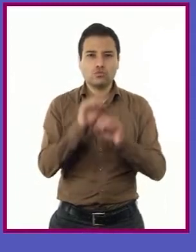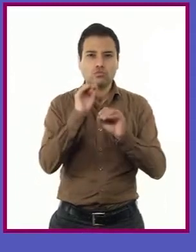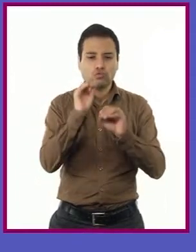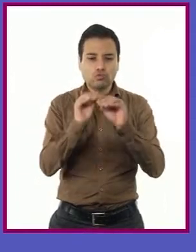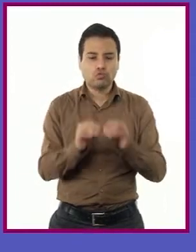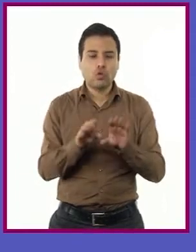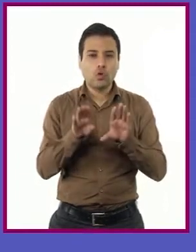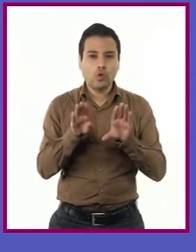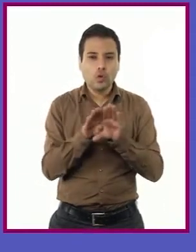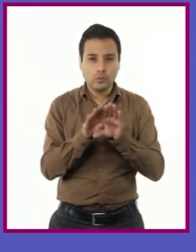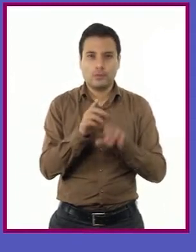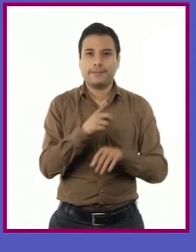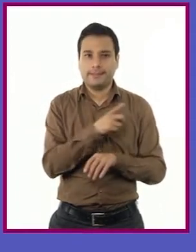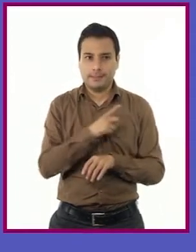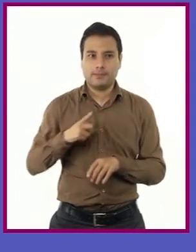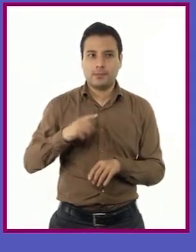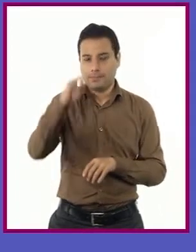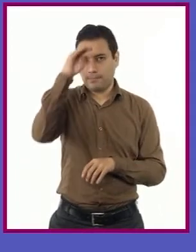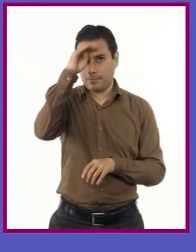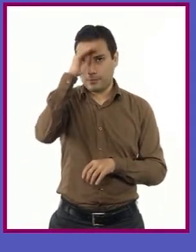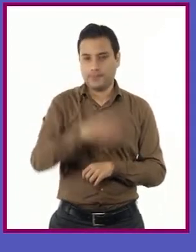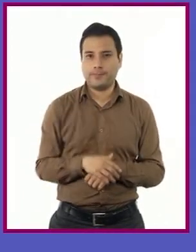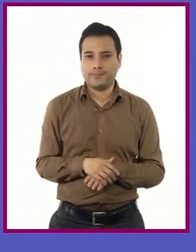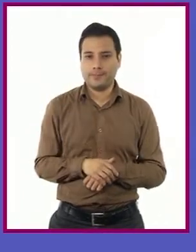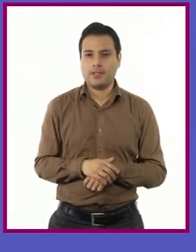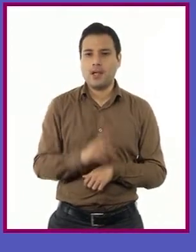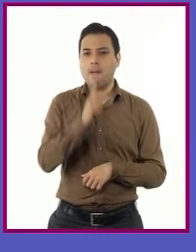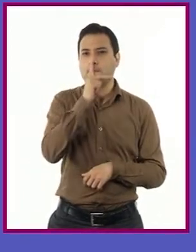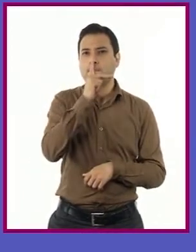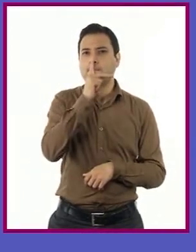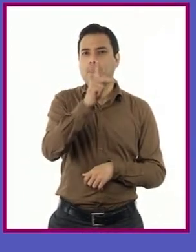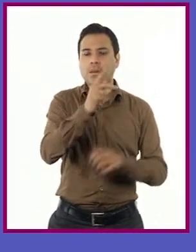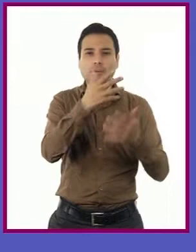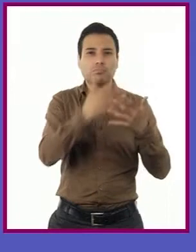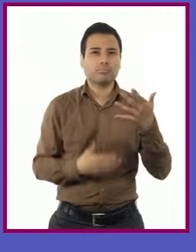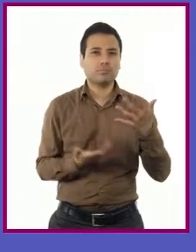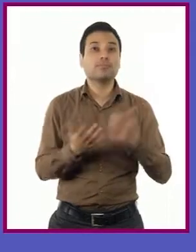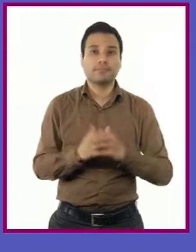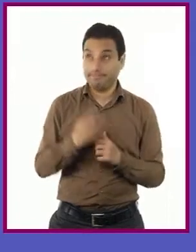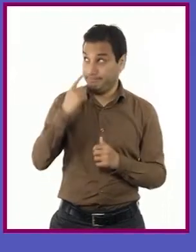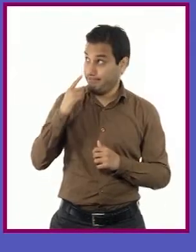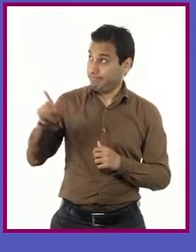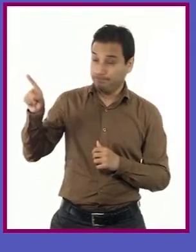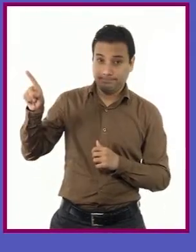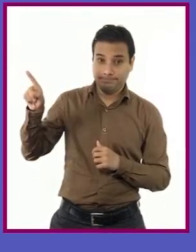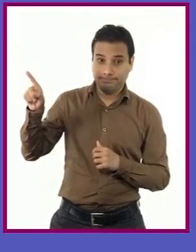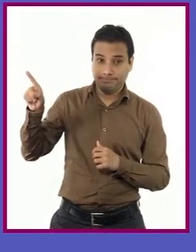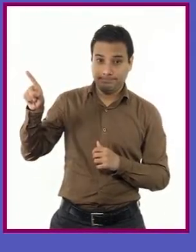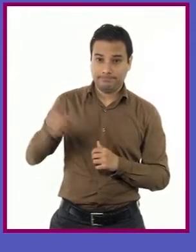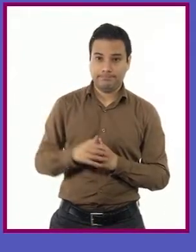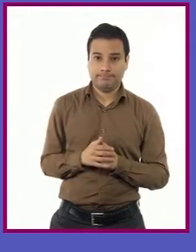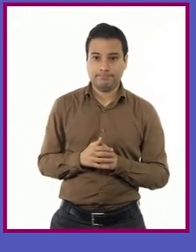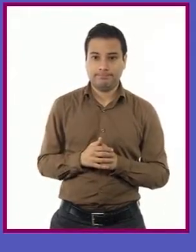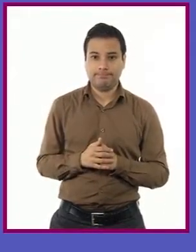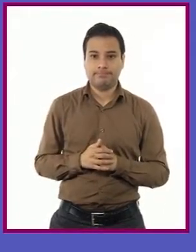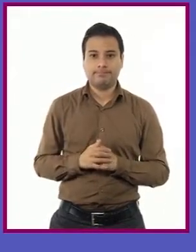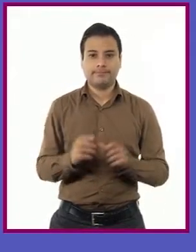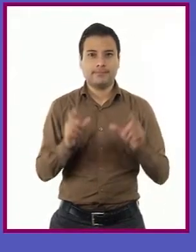se considera la terminología del deporte, como se muestra en la imagen, defensas,